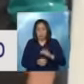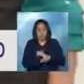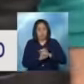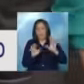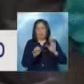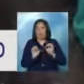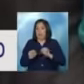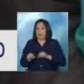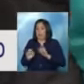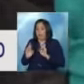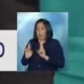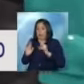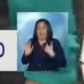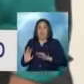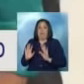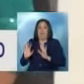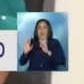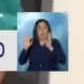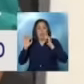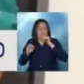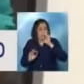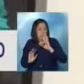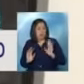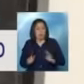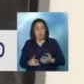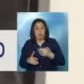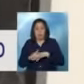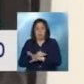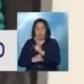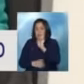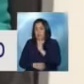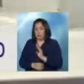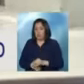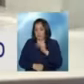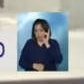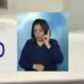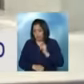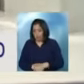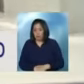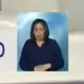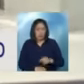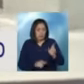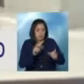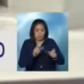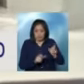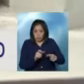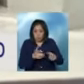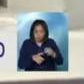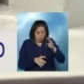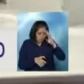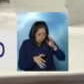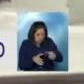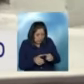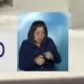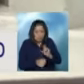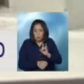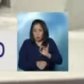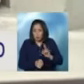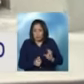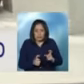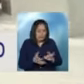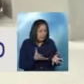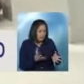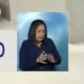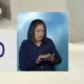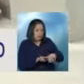hubiese tenido suerte, míralo del señor que ha sido, porque ha estado dentro del baño de los profesores. El personal de UDEX ya llegó y está pidiendo a todos